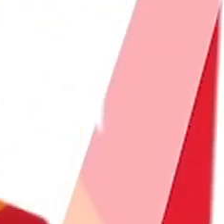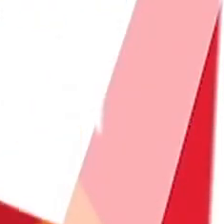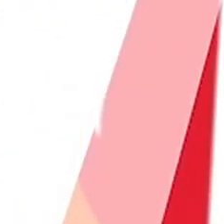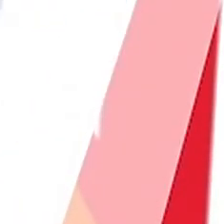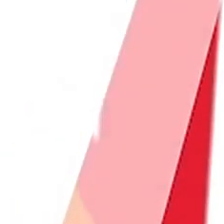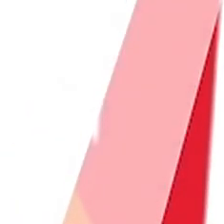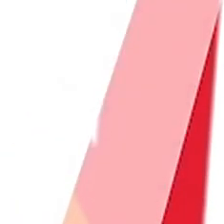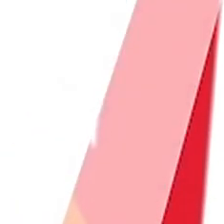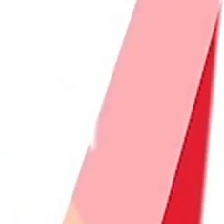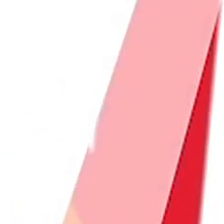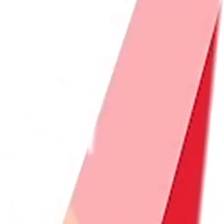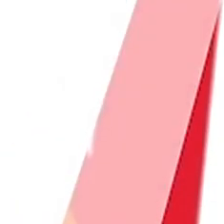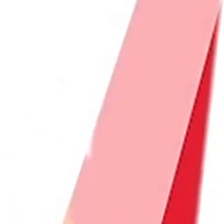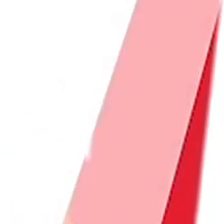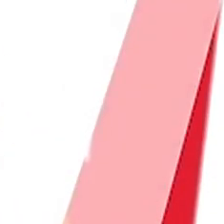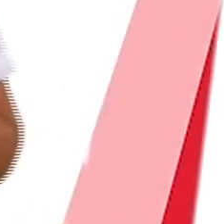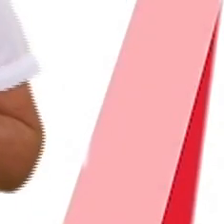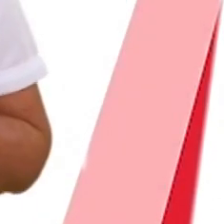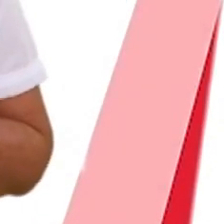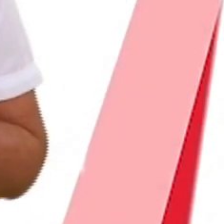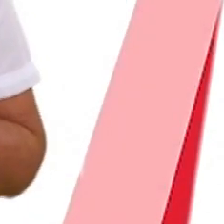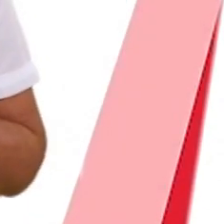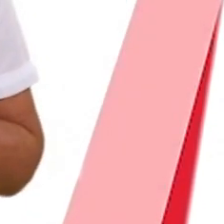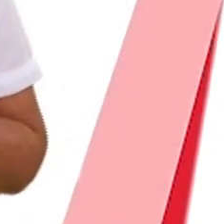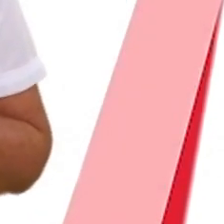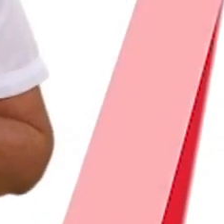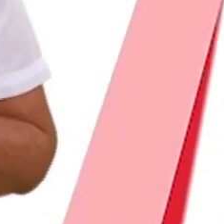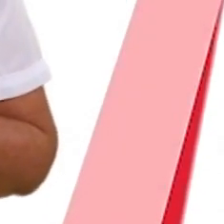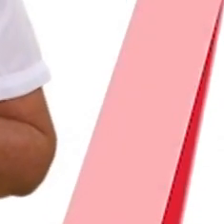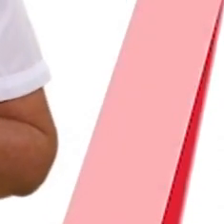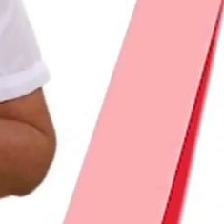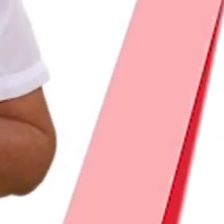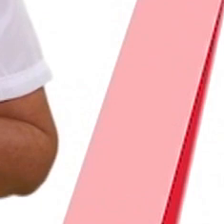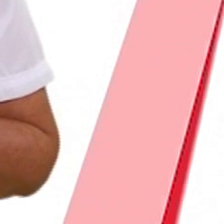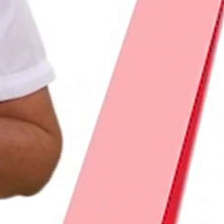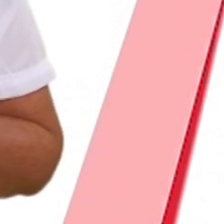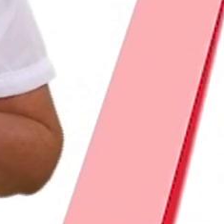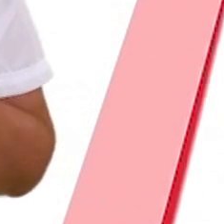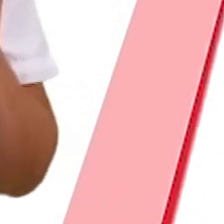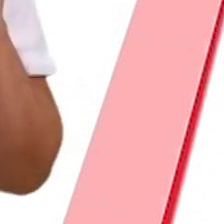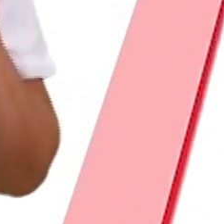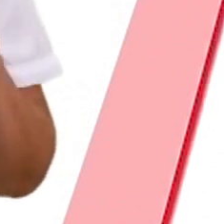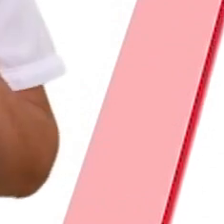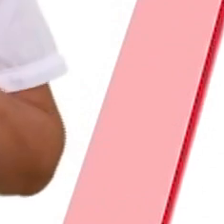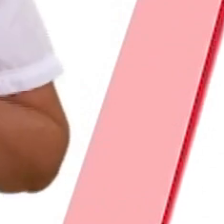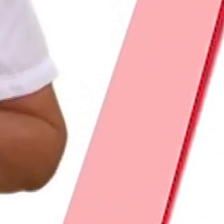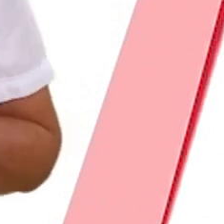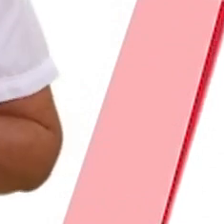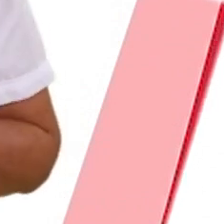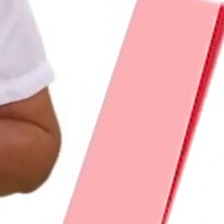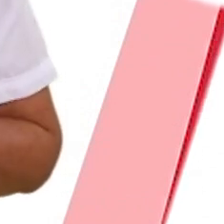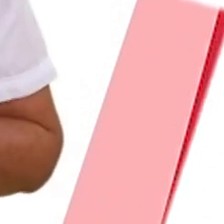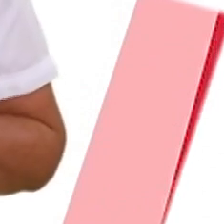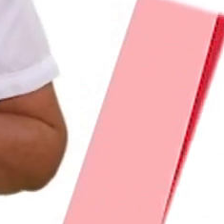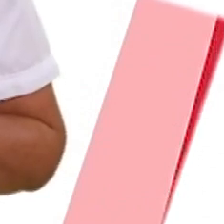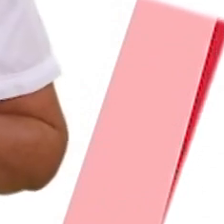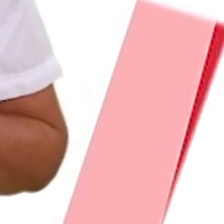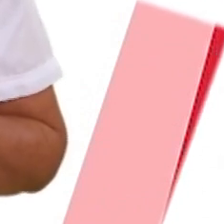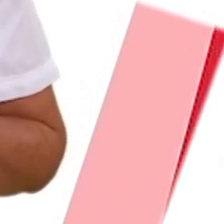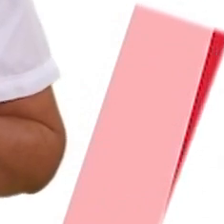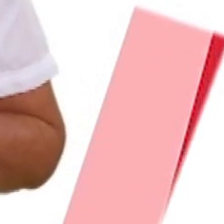Nada como disfrutar de Buena Vida, el programa para la persona mayor que mejorará su calidad de vida,